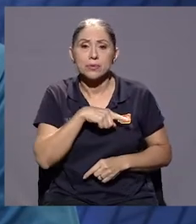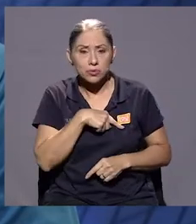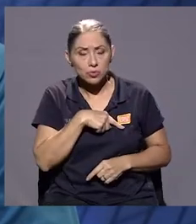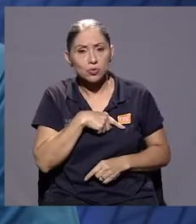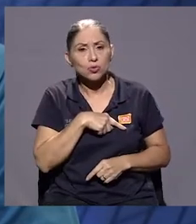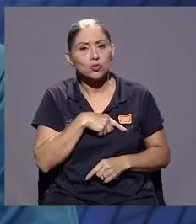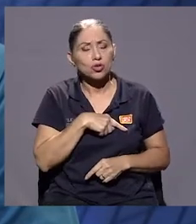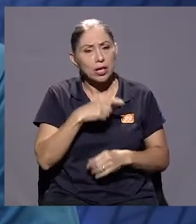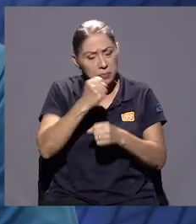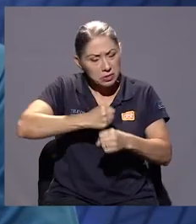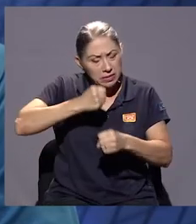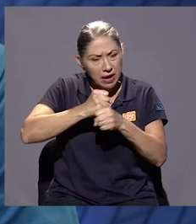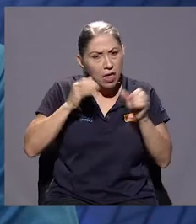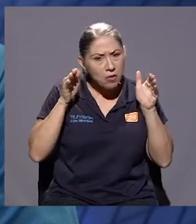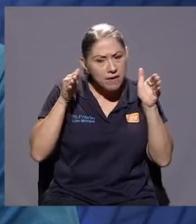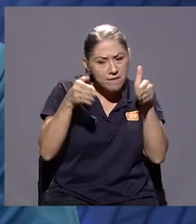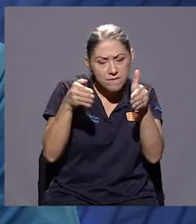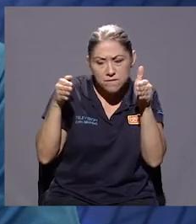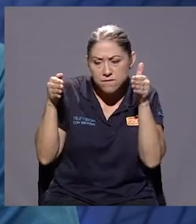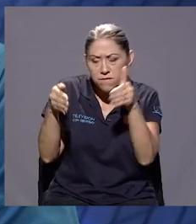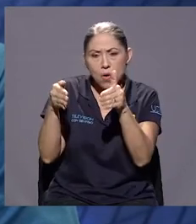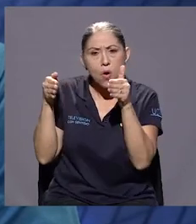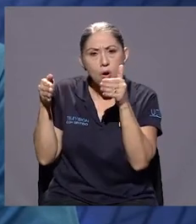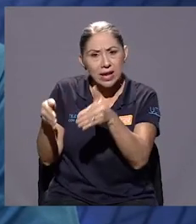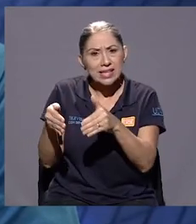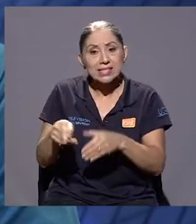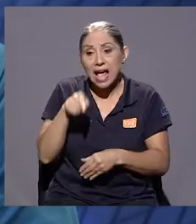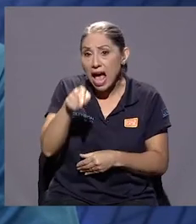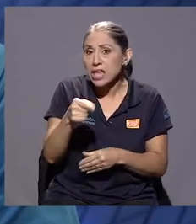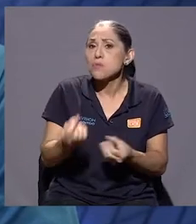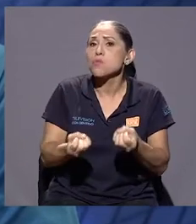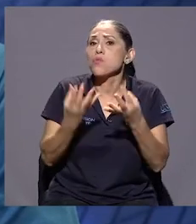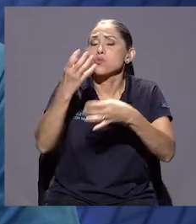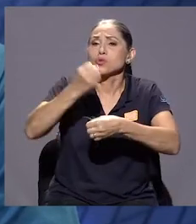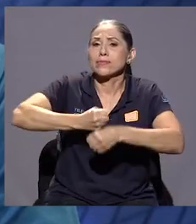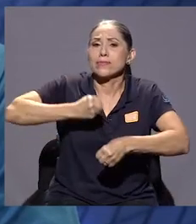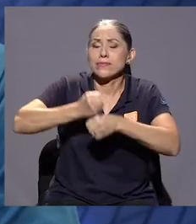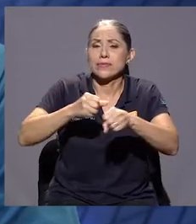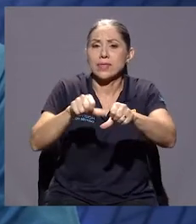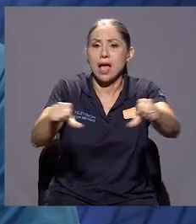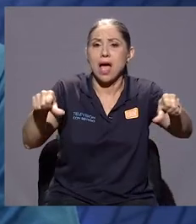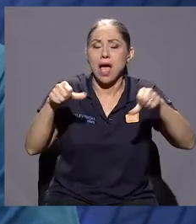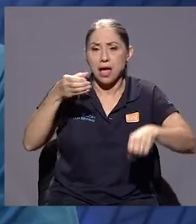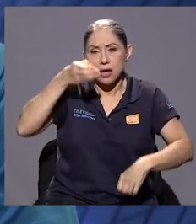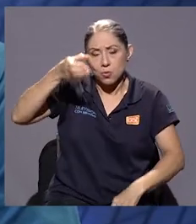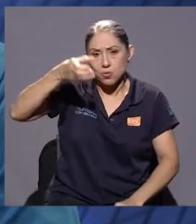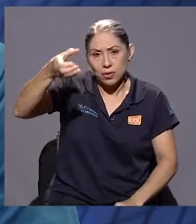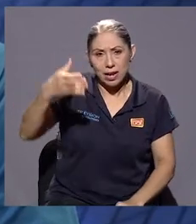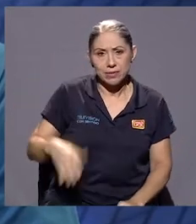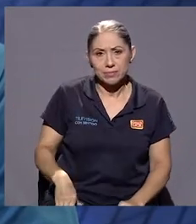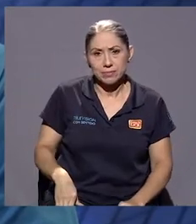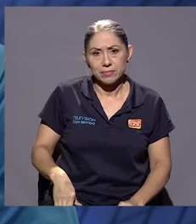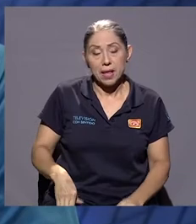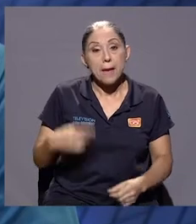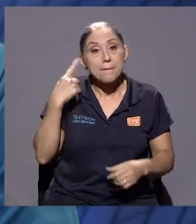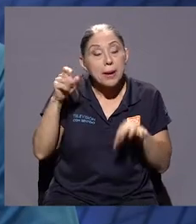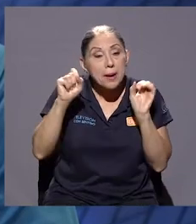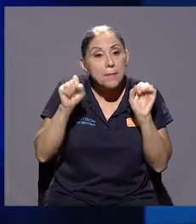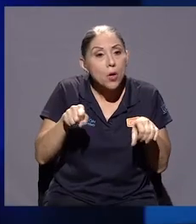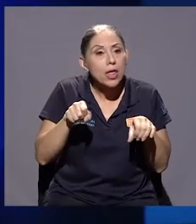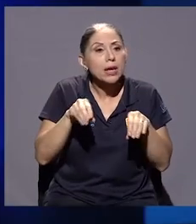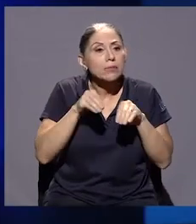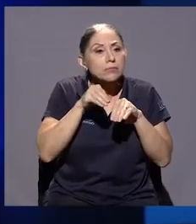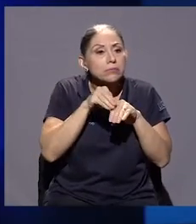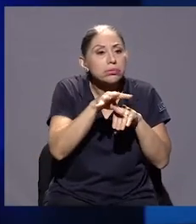inicialmente muchos llevaron digamos herramientas desde la gestión cultural para acercarse digamos que esas autos públicos